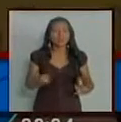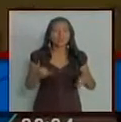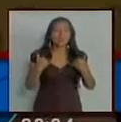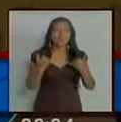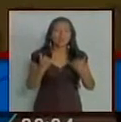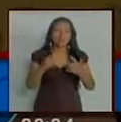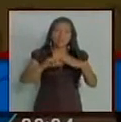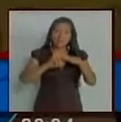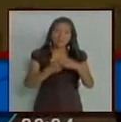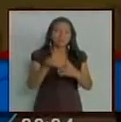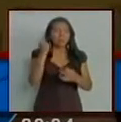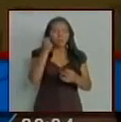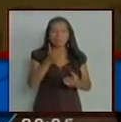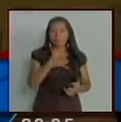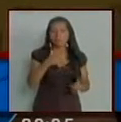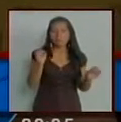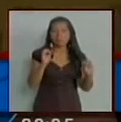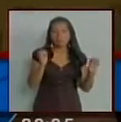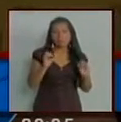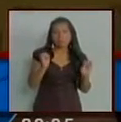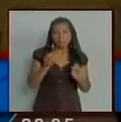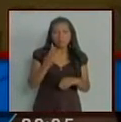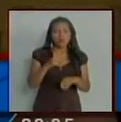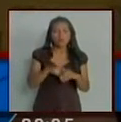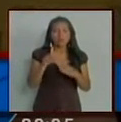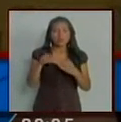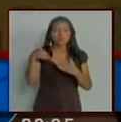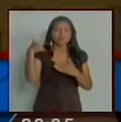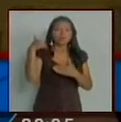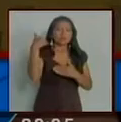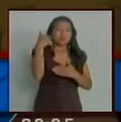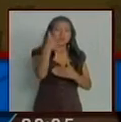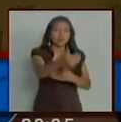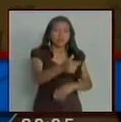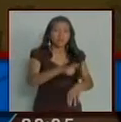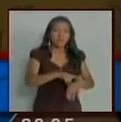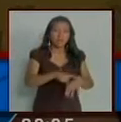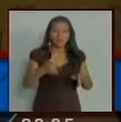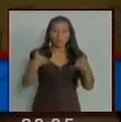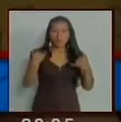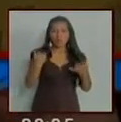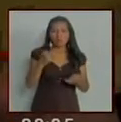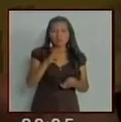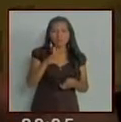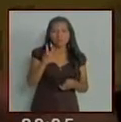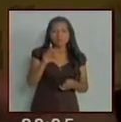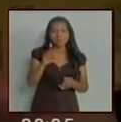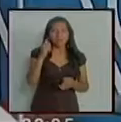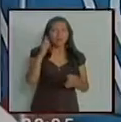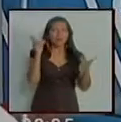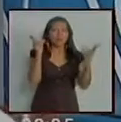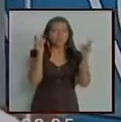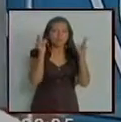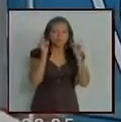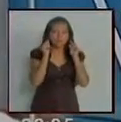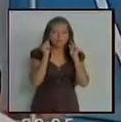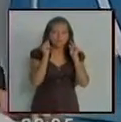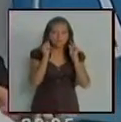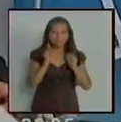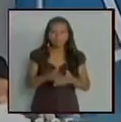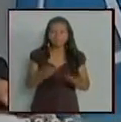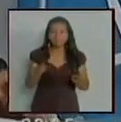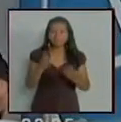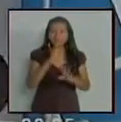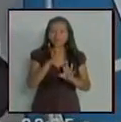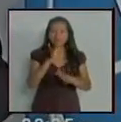Al principio no van a sentir nada, pero es una causa de sordera temprana en los niños. Ahora, el